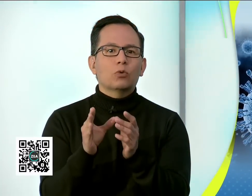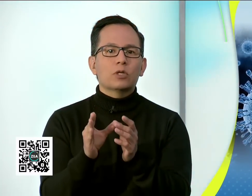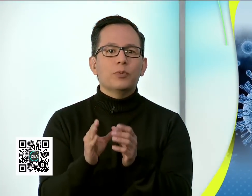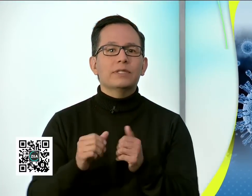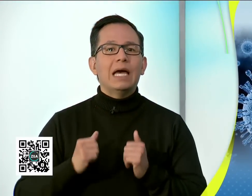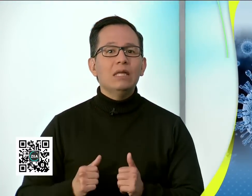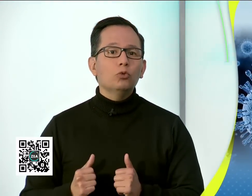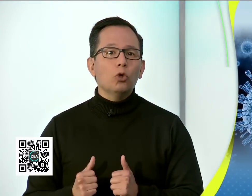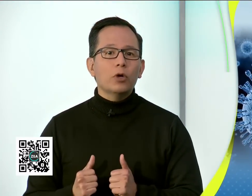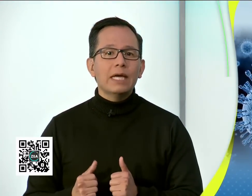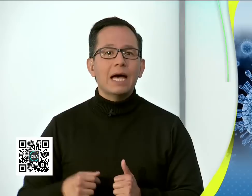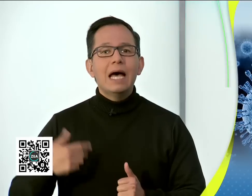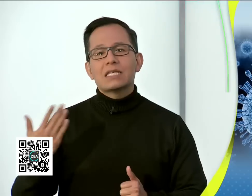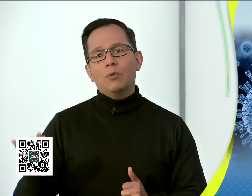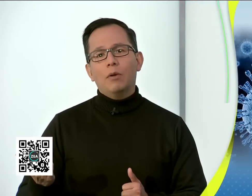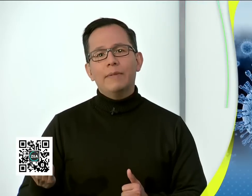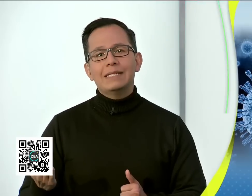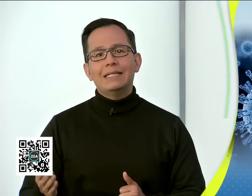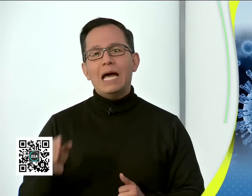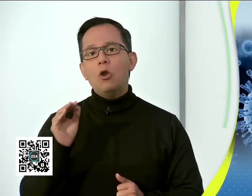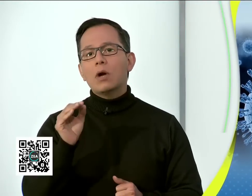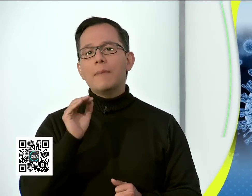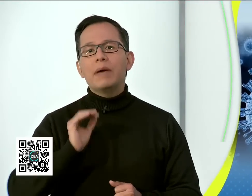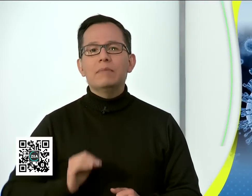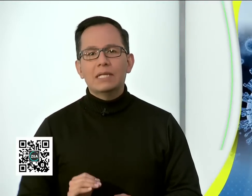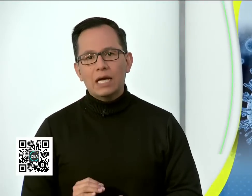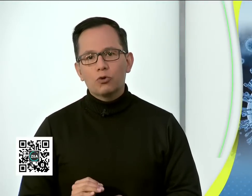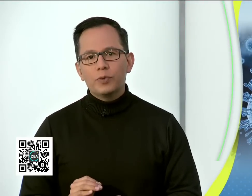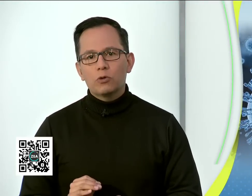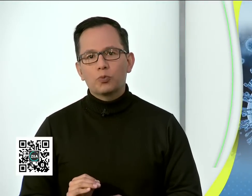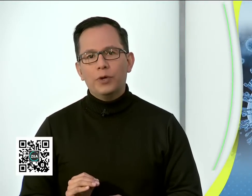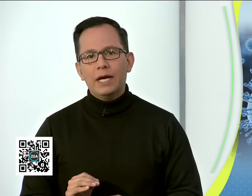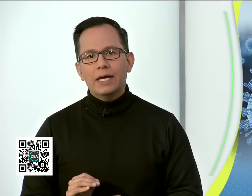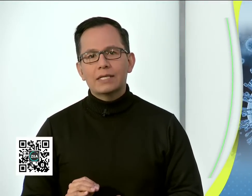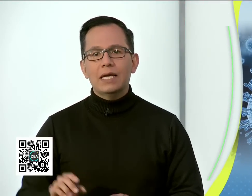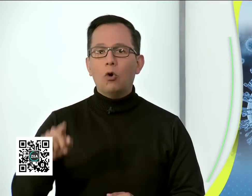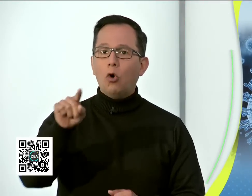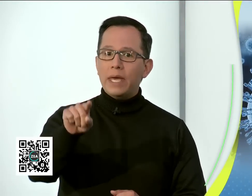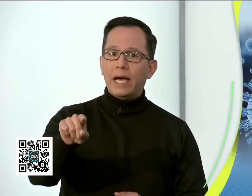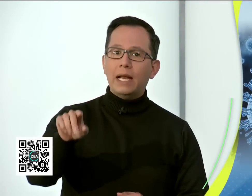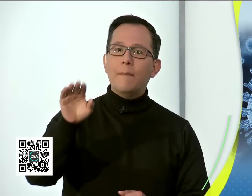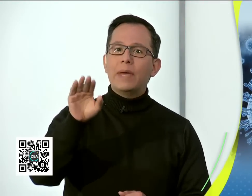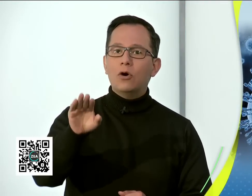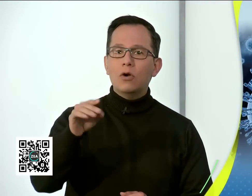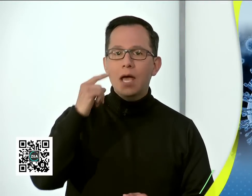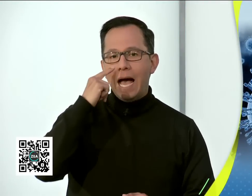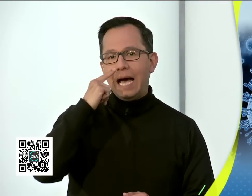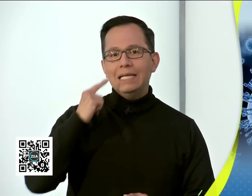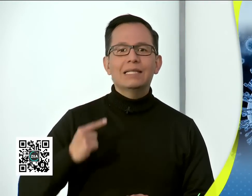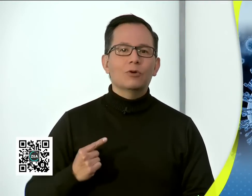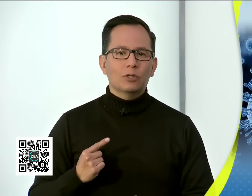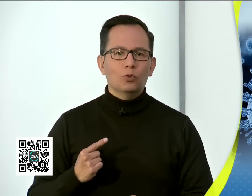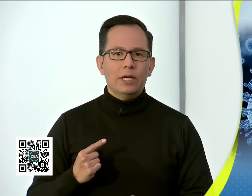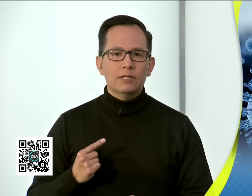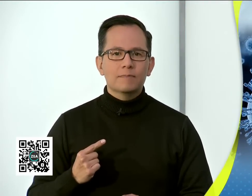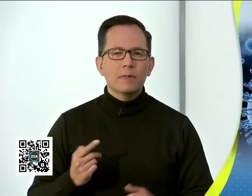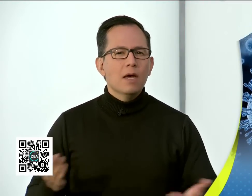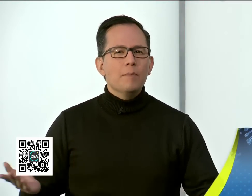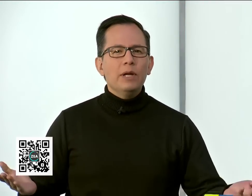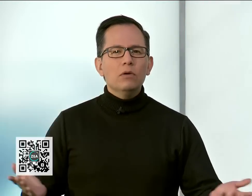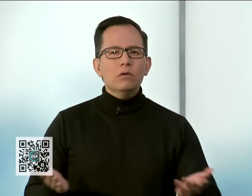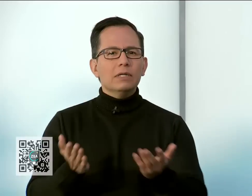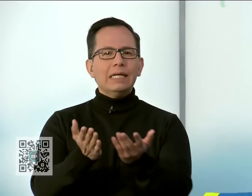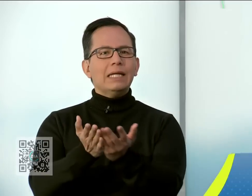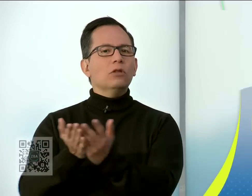hace que tu respuesta inmunológica se vuelva más lenta lo que permite que los virus puedan crecer o viajar mejor al interior de tu nariz